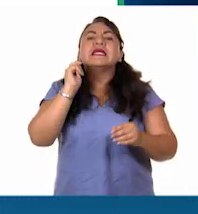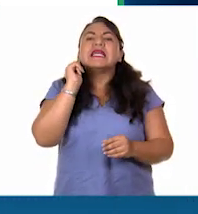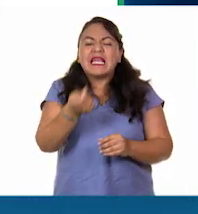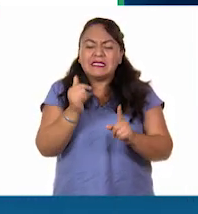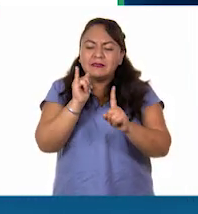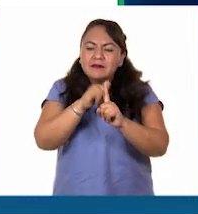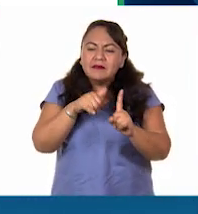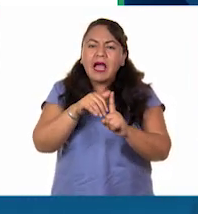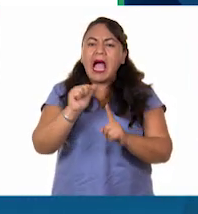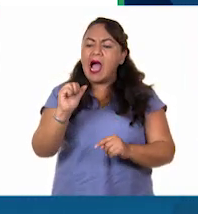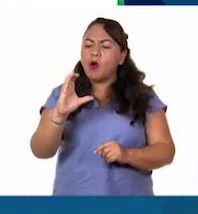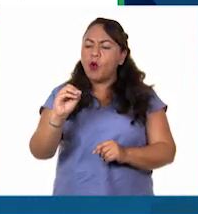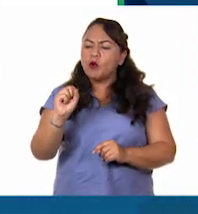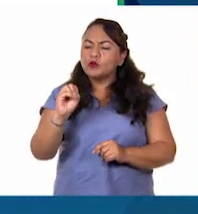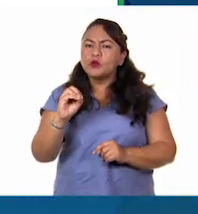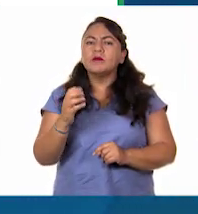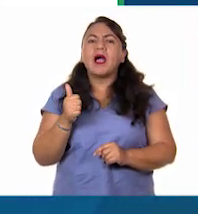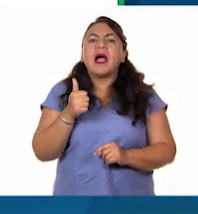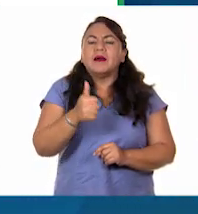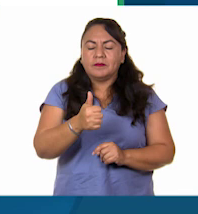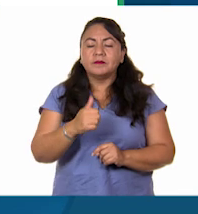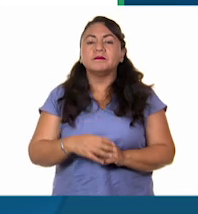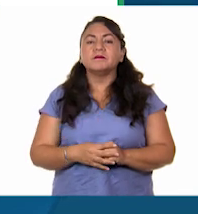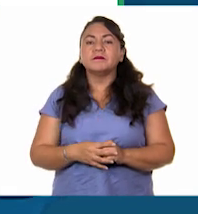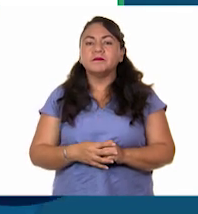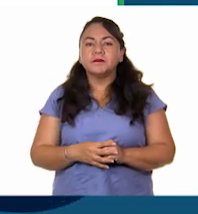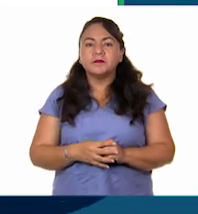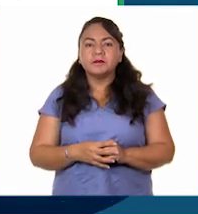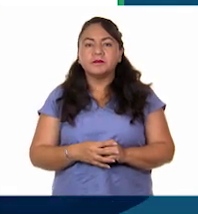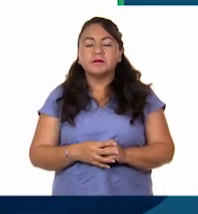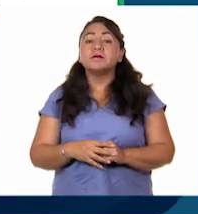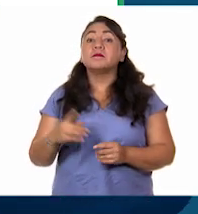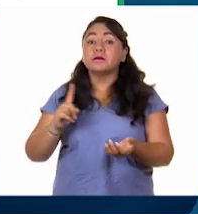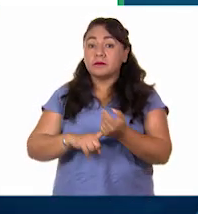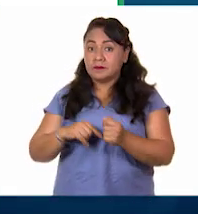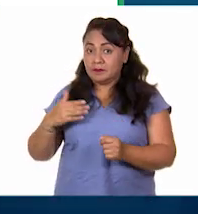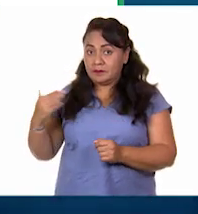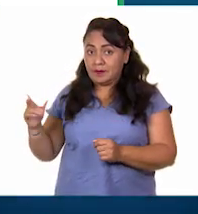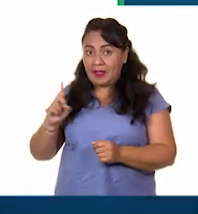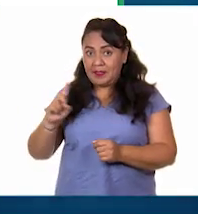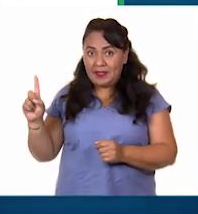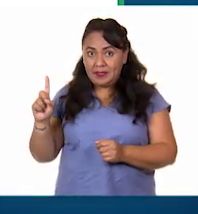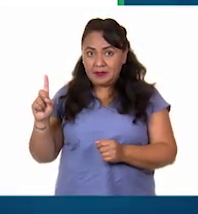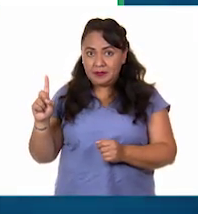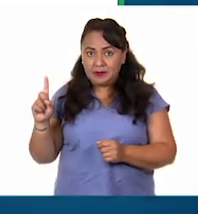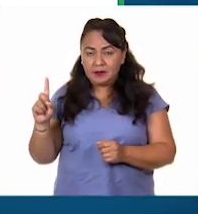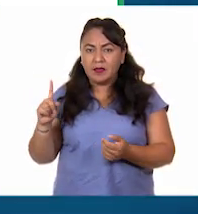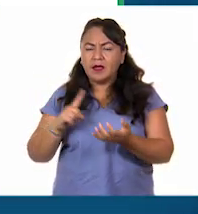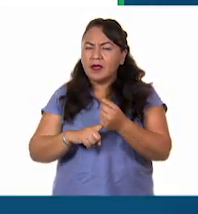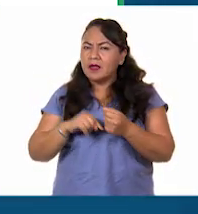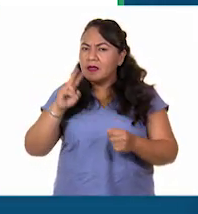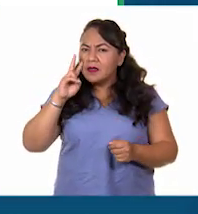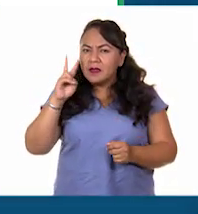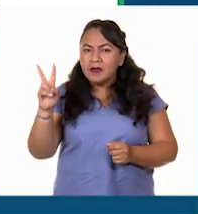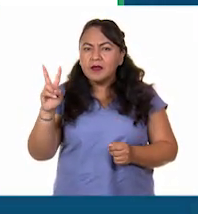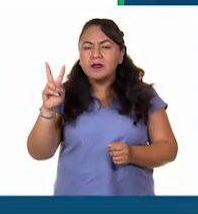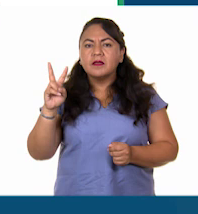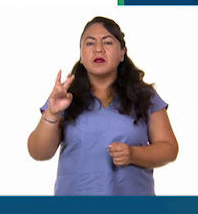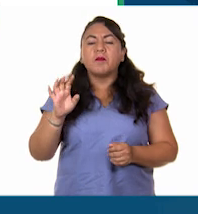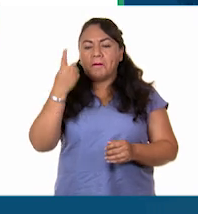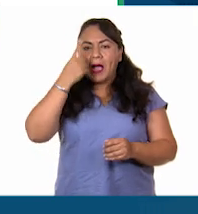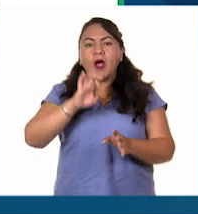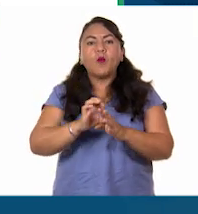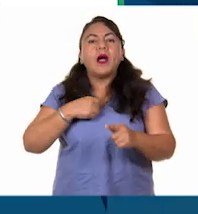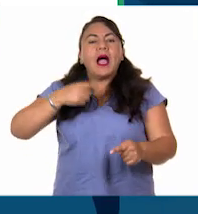proceso. En el pasaje que aparece a la derecha, se presentan recomendaciones para prevenir